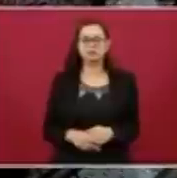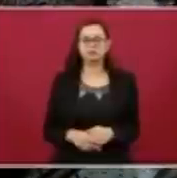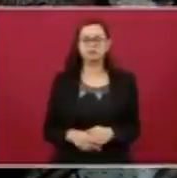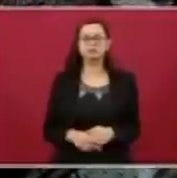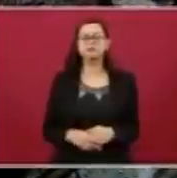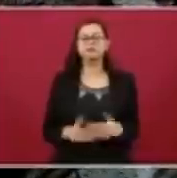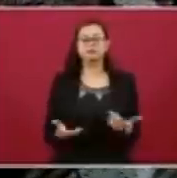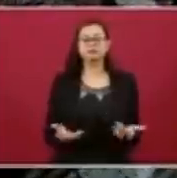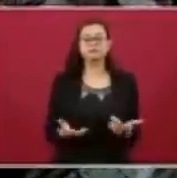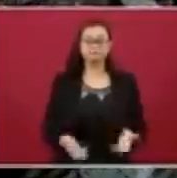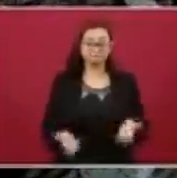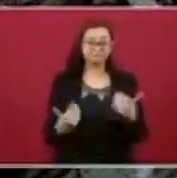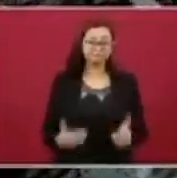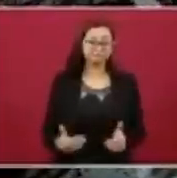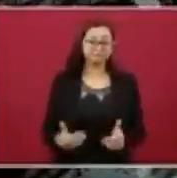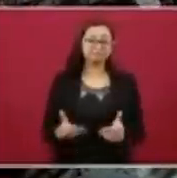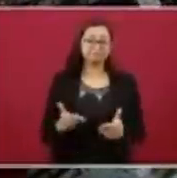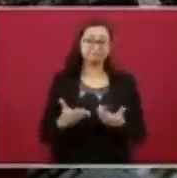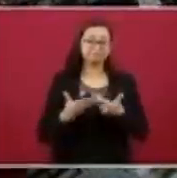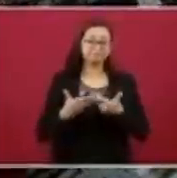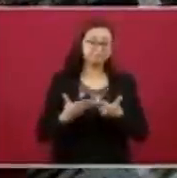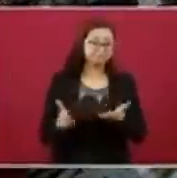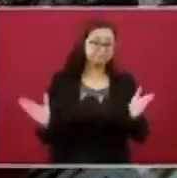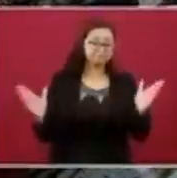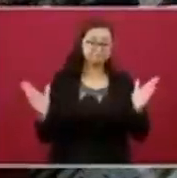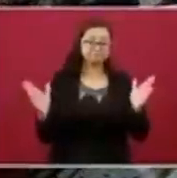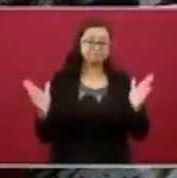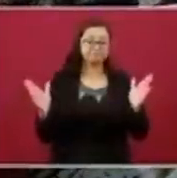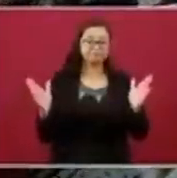Ahora sí, abrimos. Estamos